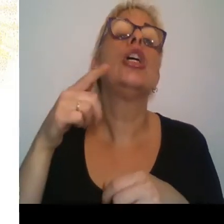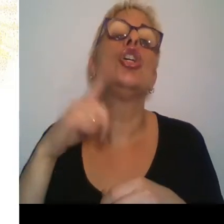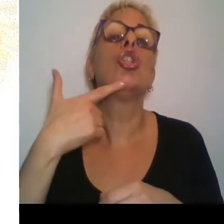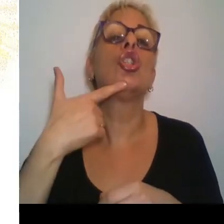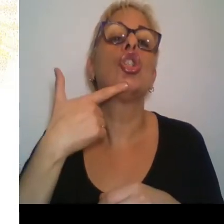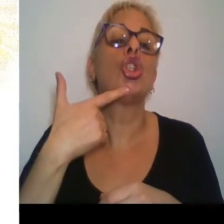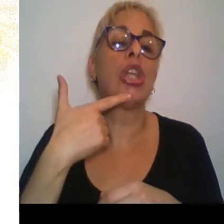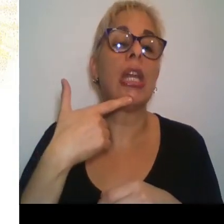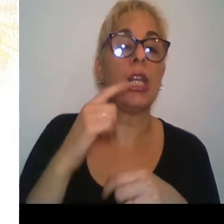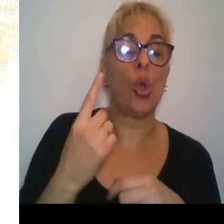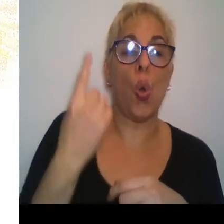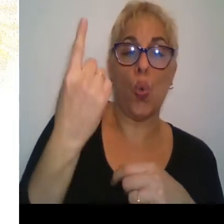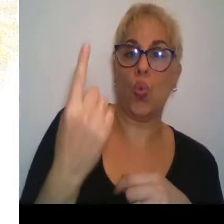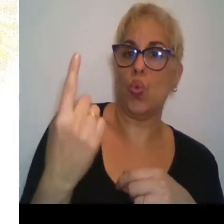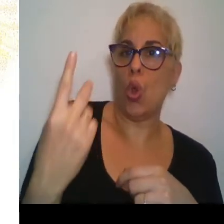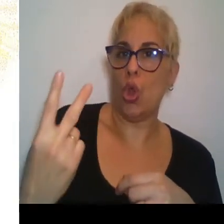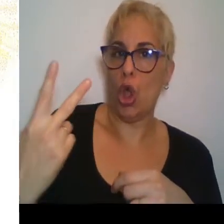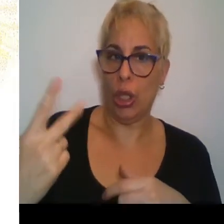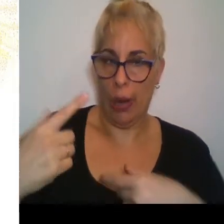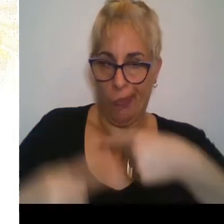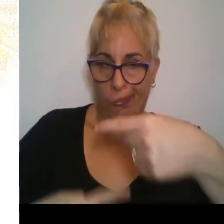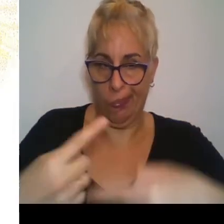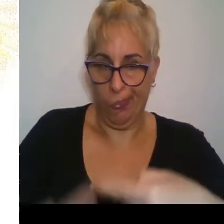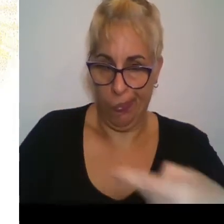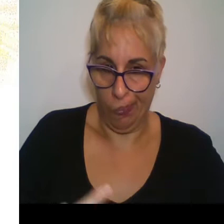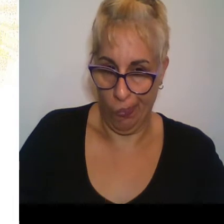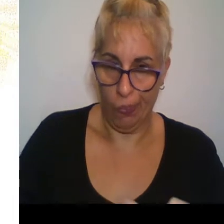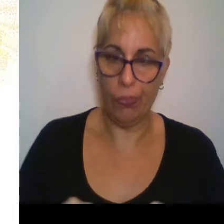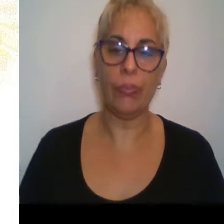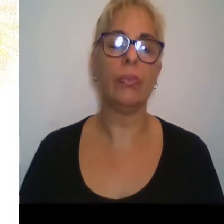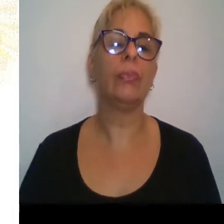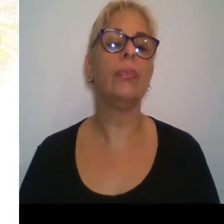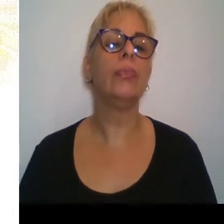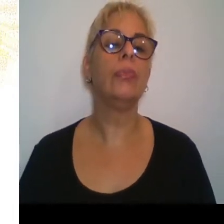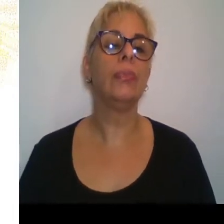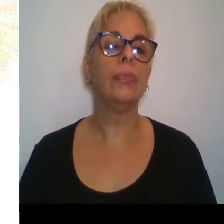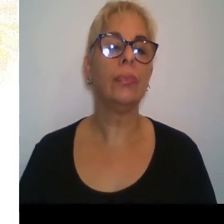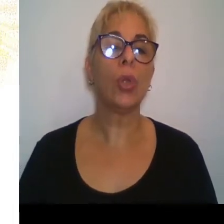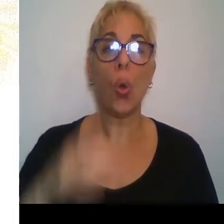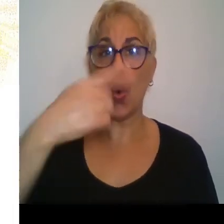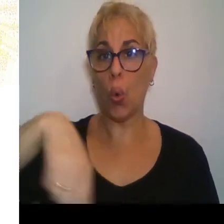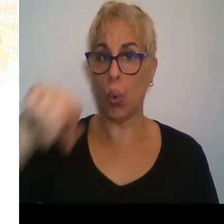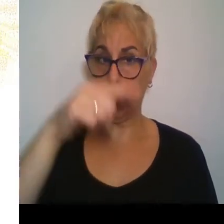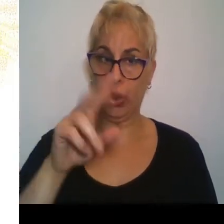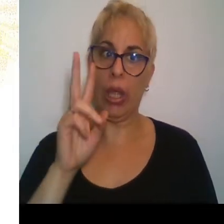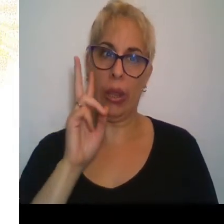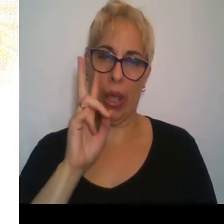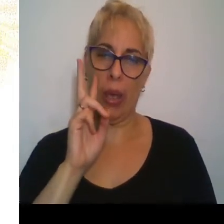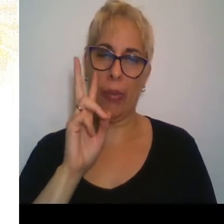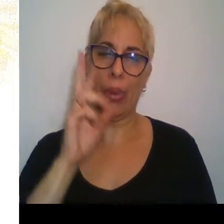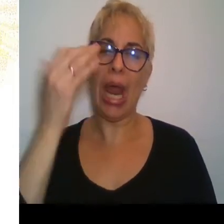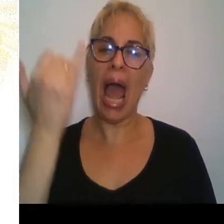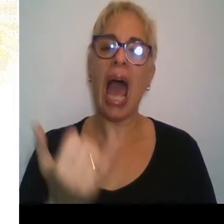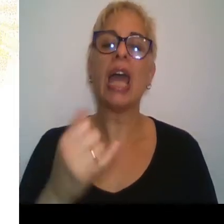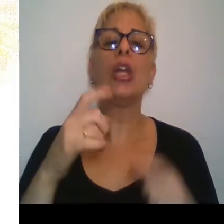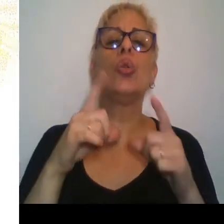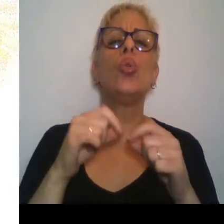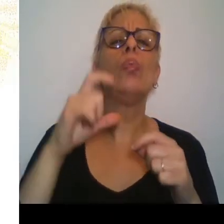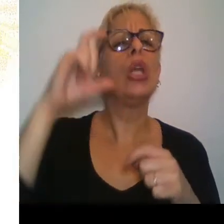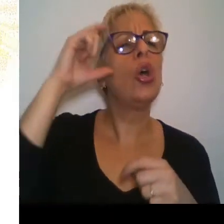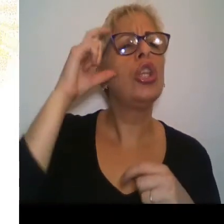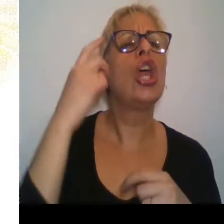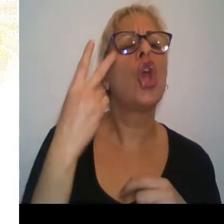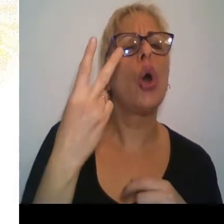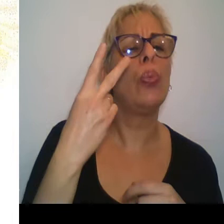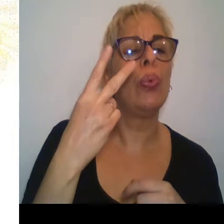Fa sostenido va a tener el 4, así sucesivamente. Ustedes están viendo que hay 2-10 porque es el Do y